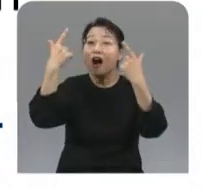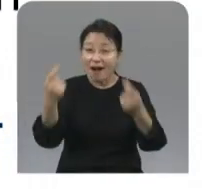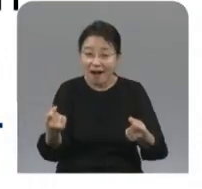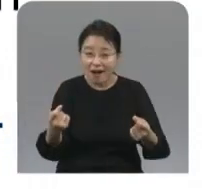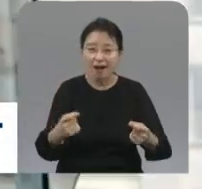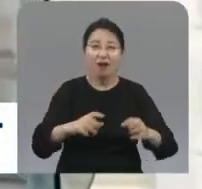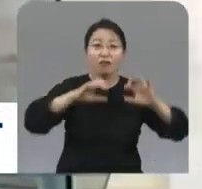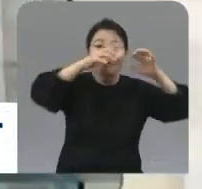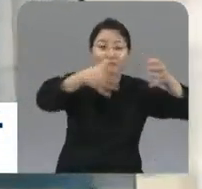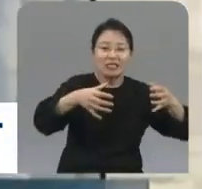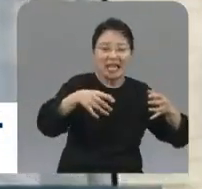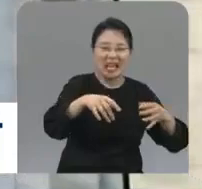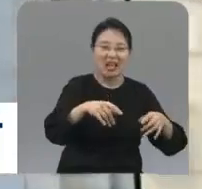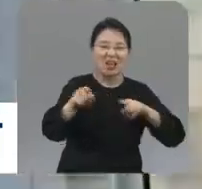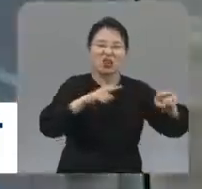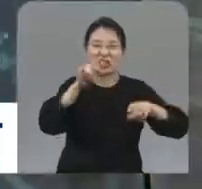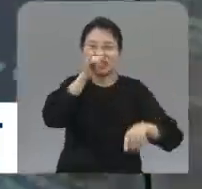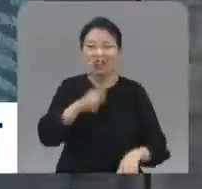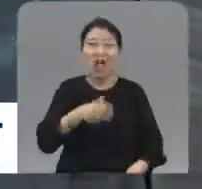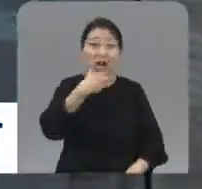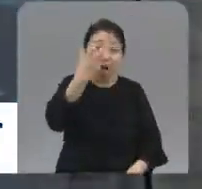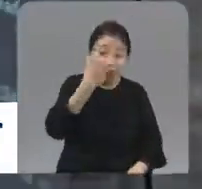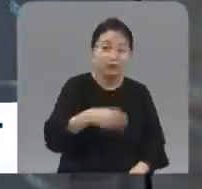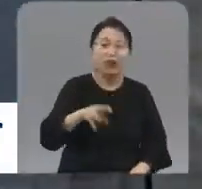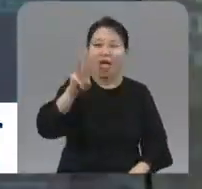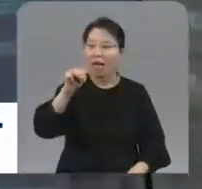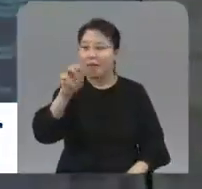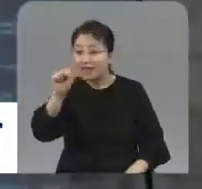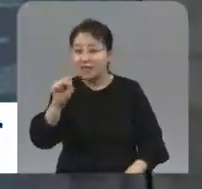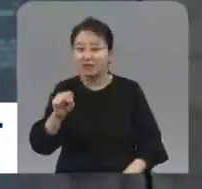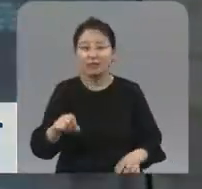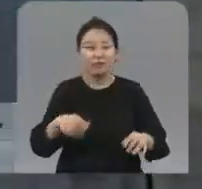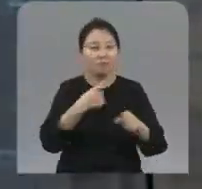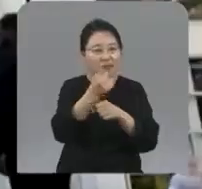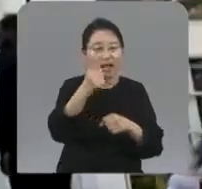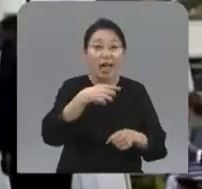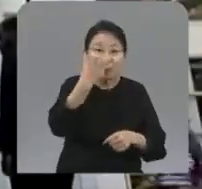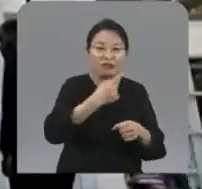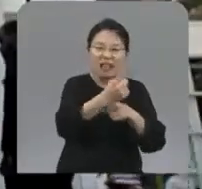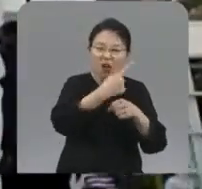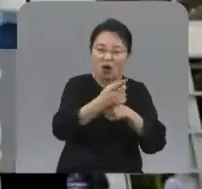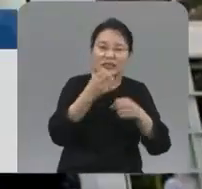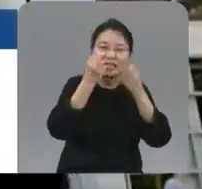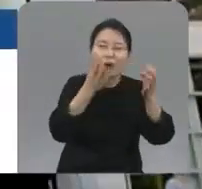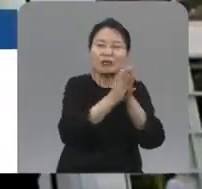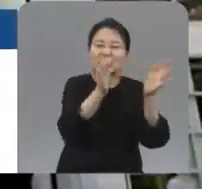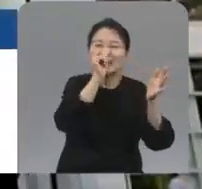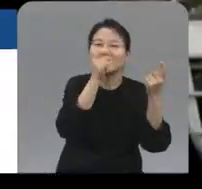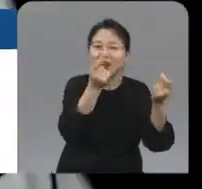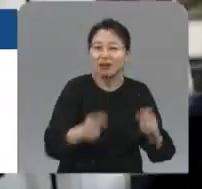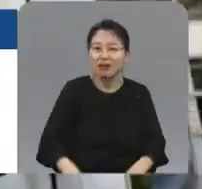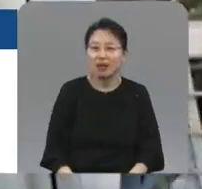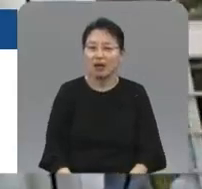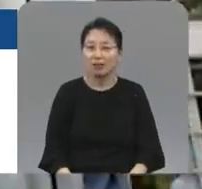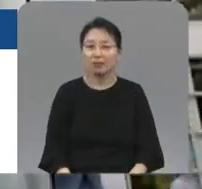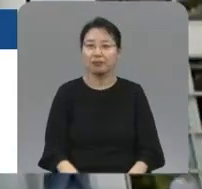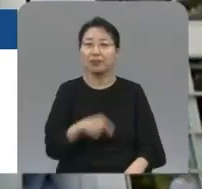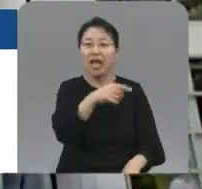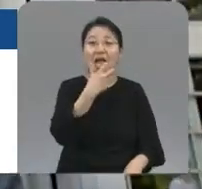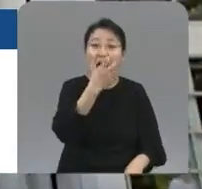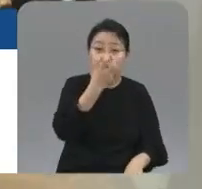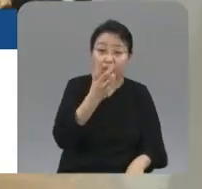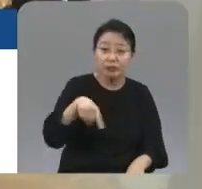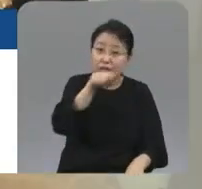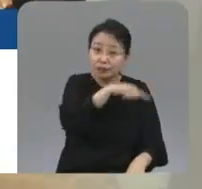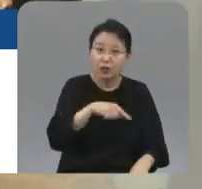hecho Apple prevé lanzar su propio servicio de chat de Inteligencia artificial para 2024 al igual que hayan hecho Google o Microsoft el